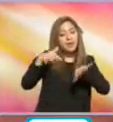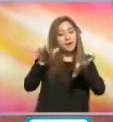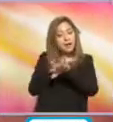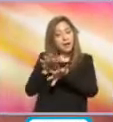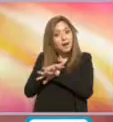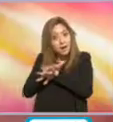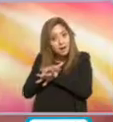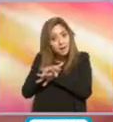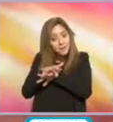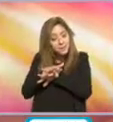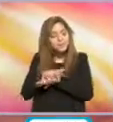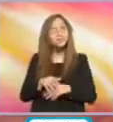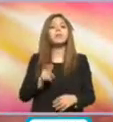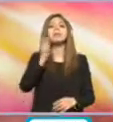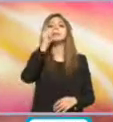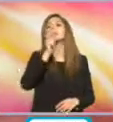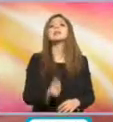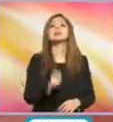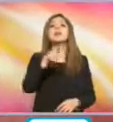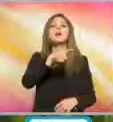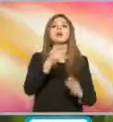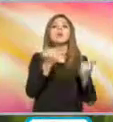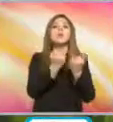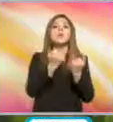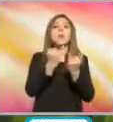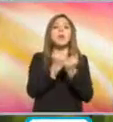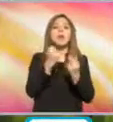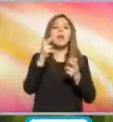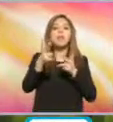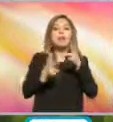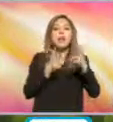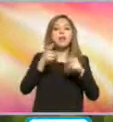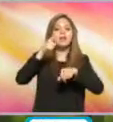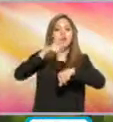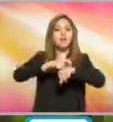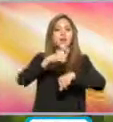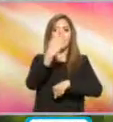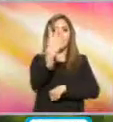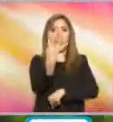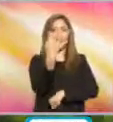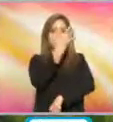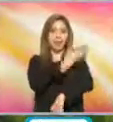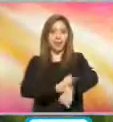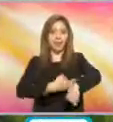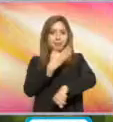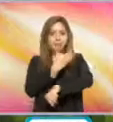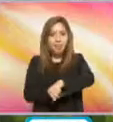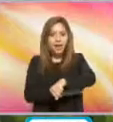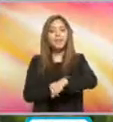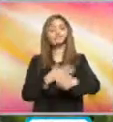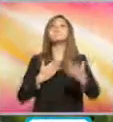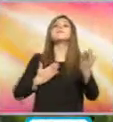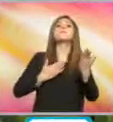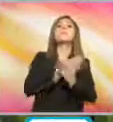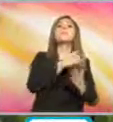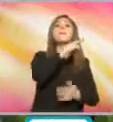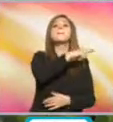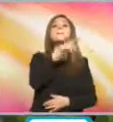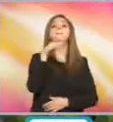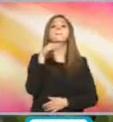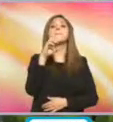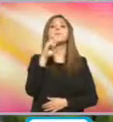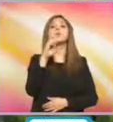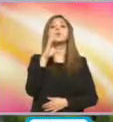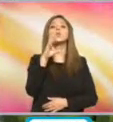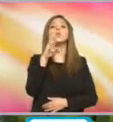todo resulta en la estación del tren. A las 4 de la tarde están esperando el tren para irse a Moscú y hacer el gran cambio